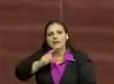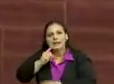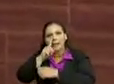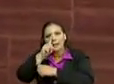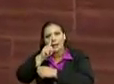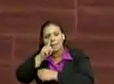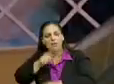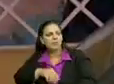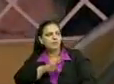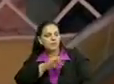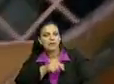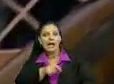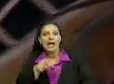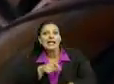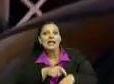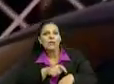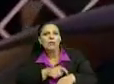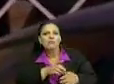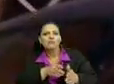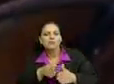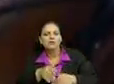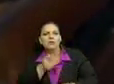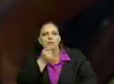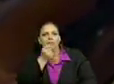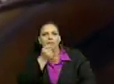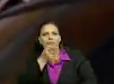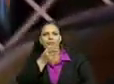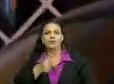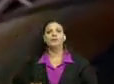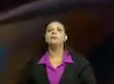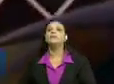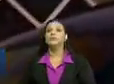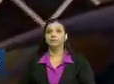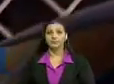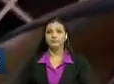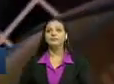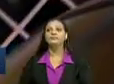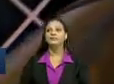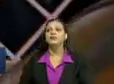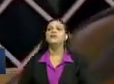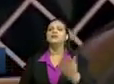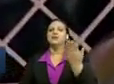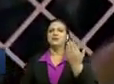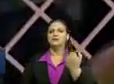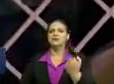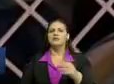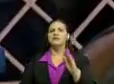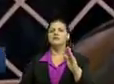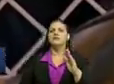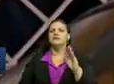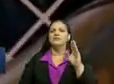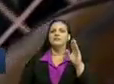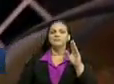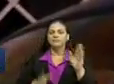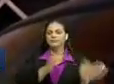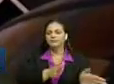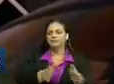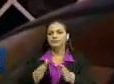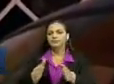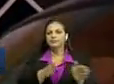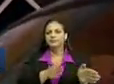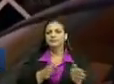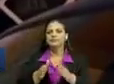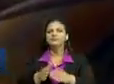su totalidad, la misma que era almacenada durante un tiempo y luego era comercializada en locales dedicados a este tipo